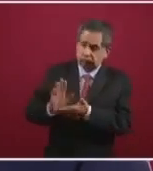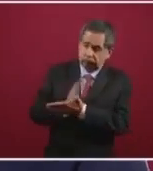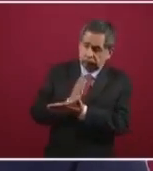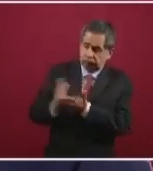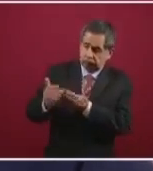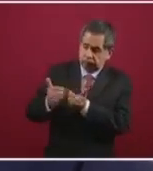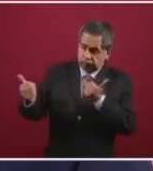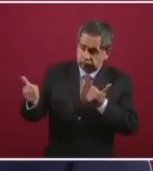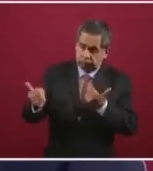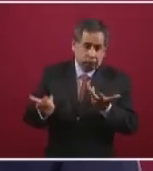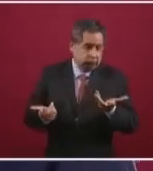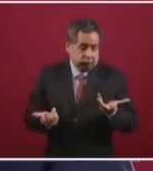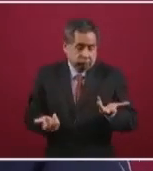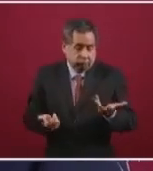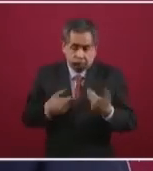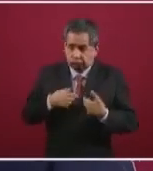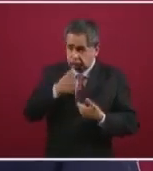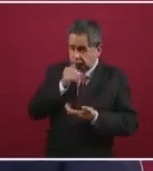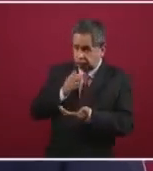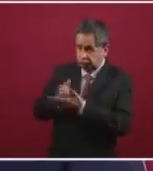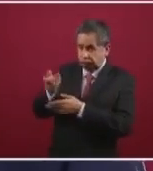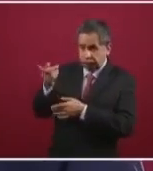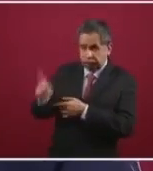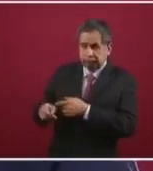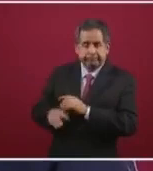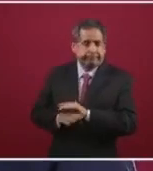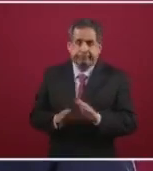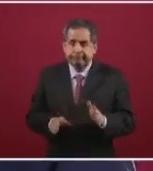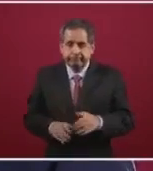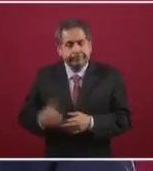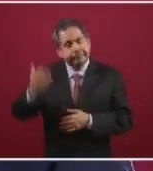porque no era así.